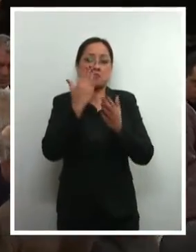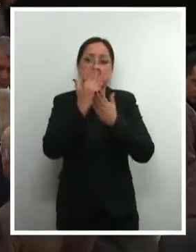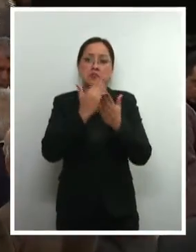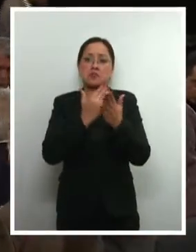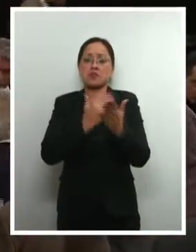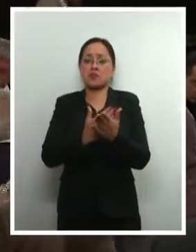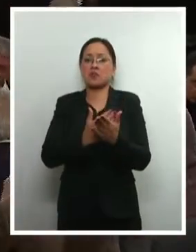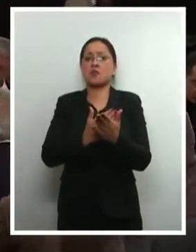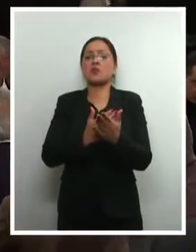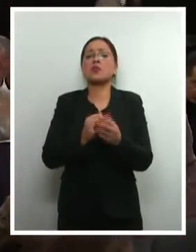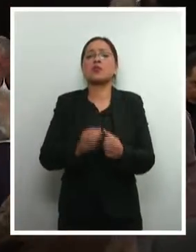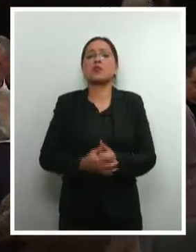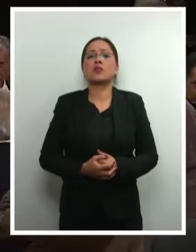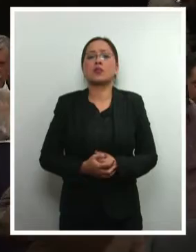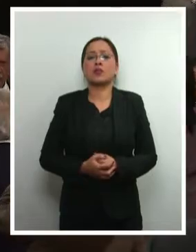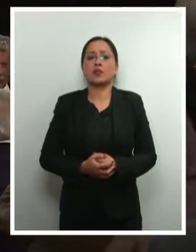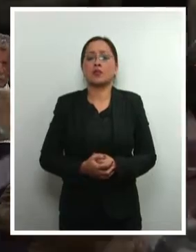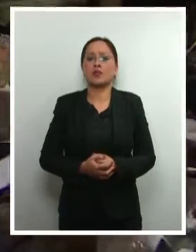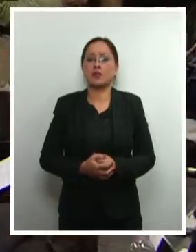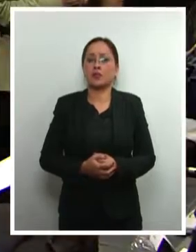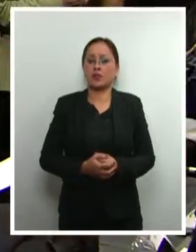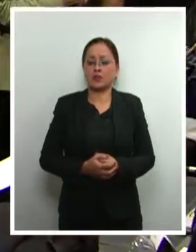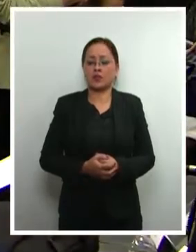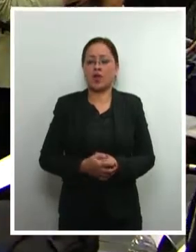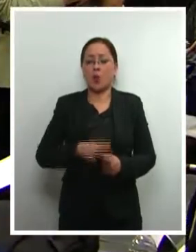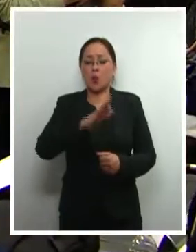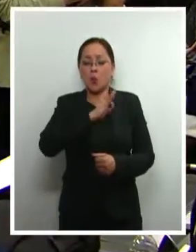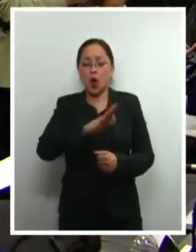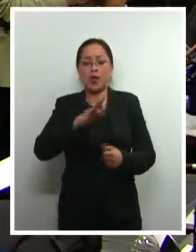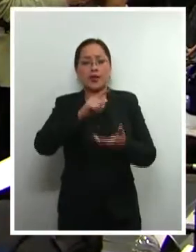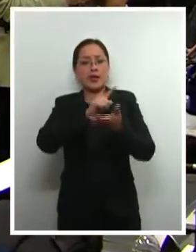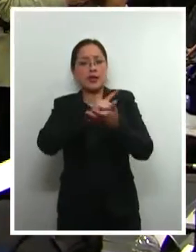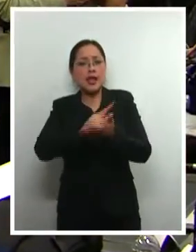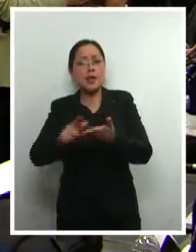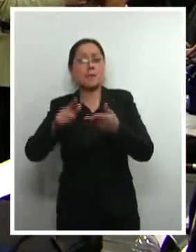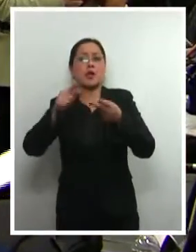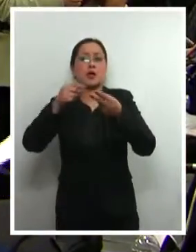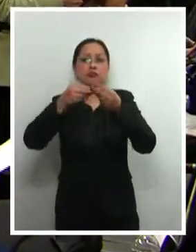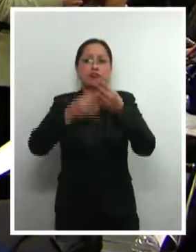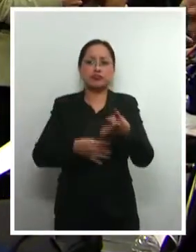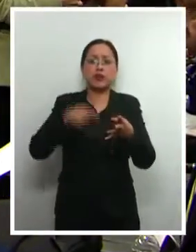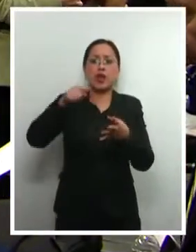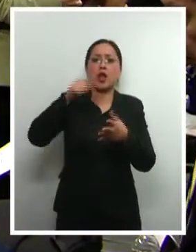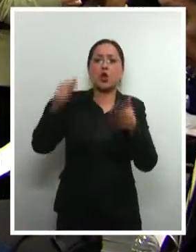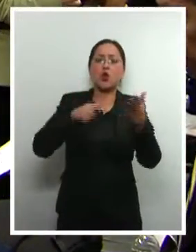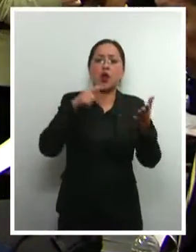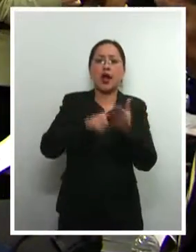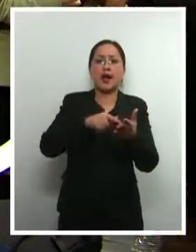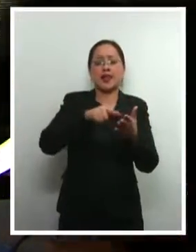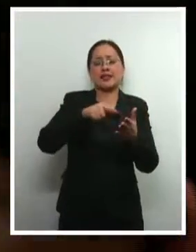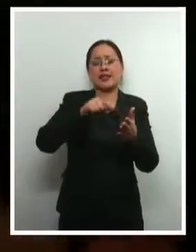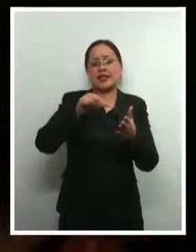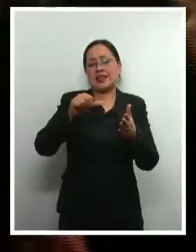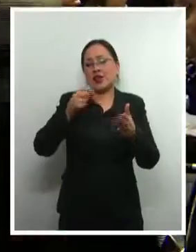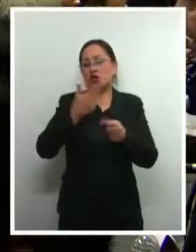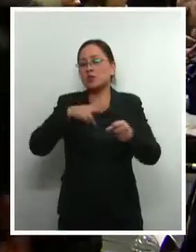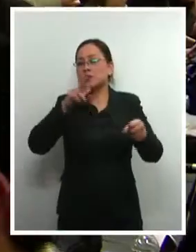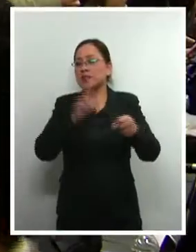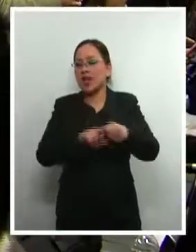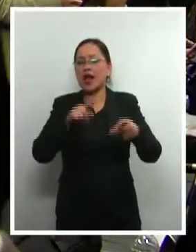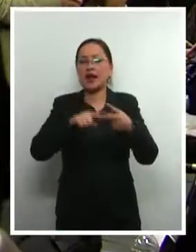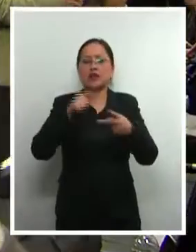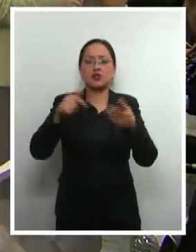la disponibilidad, accesibilidad, seguridad e higiene en las instalaciones de los centros de salud y hospitales, así como